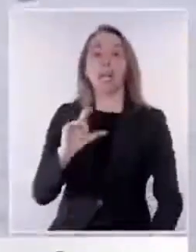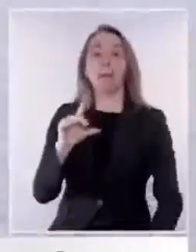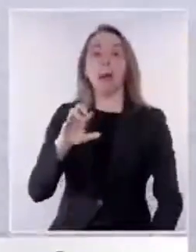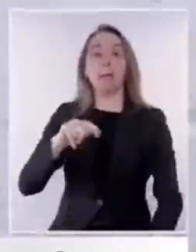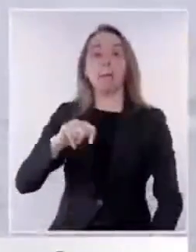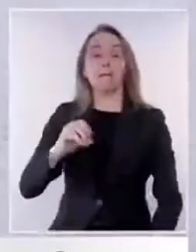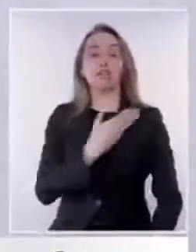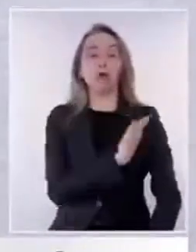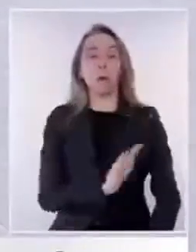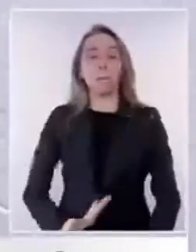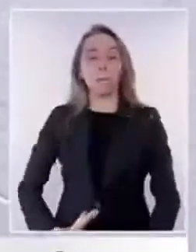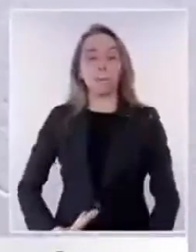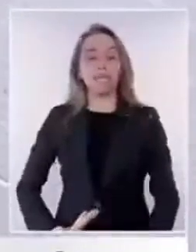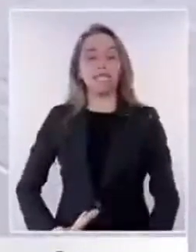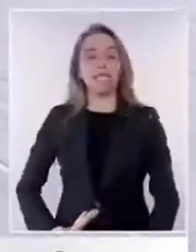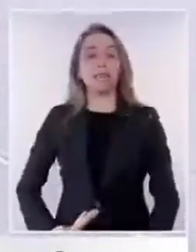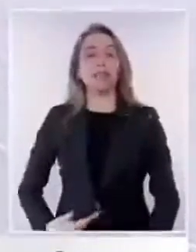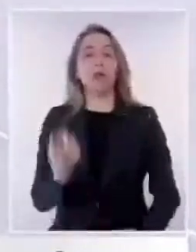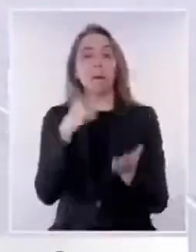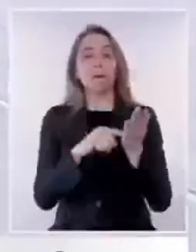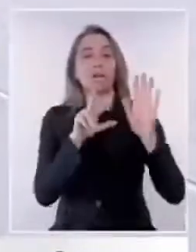el presidente en